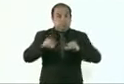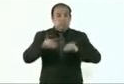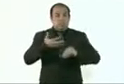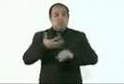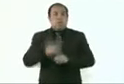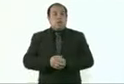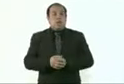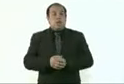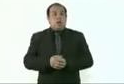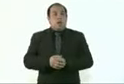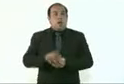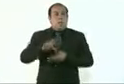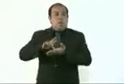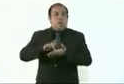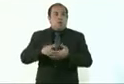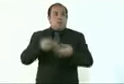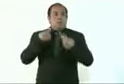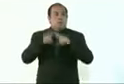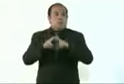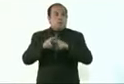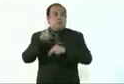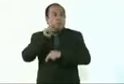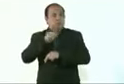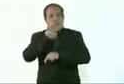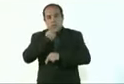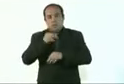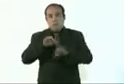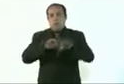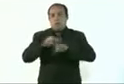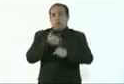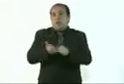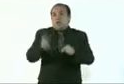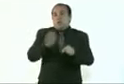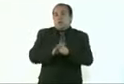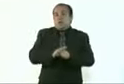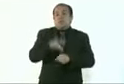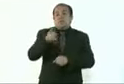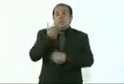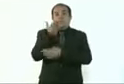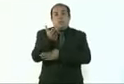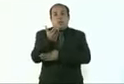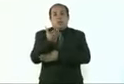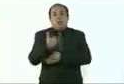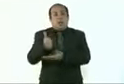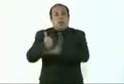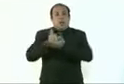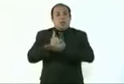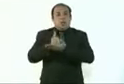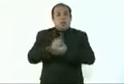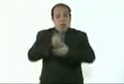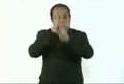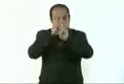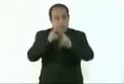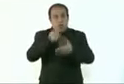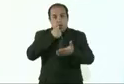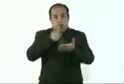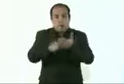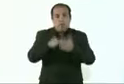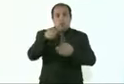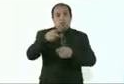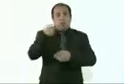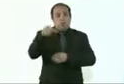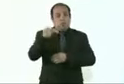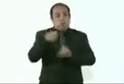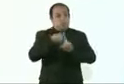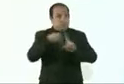personal administrativo, pero sí les suplicamos que nos ayuden apegándose a la letra que les corresponde.